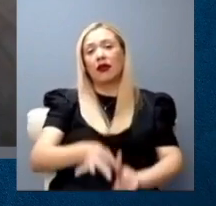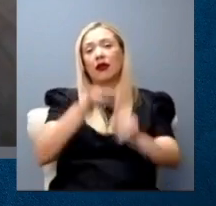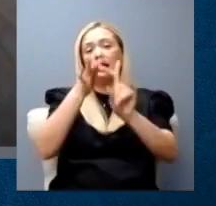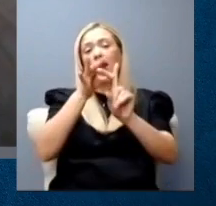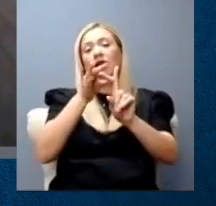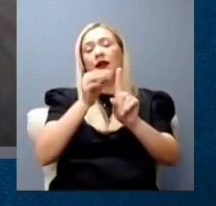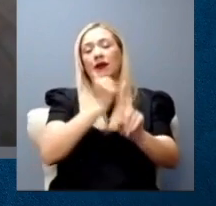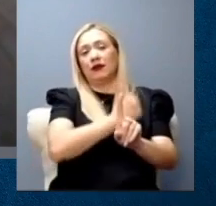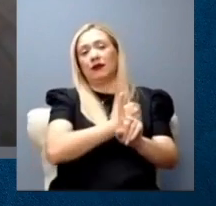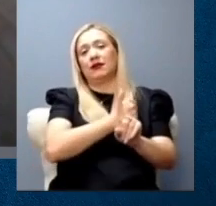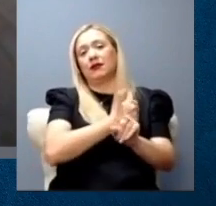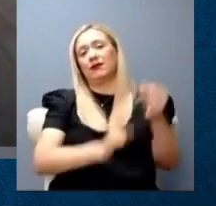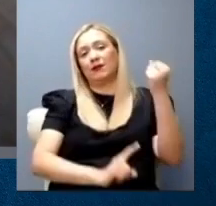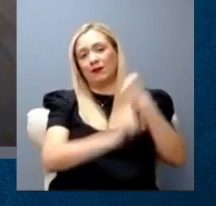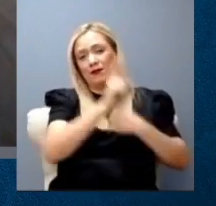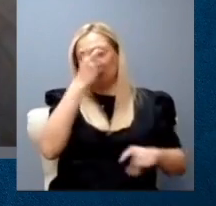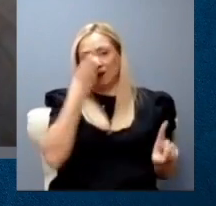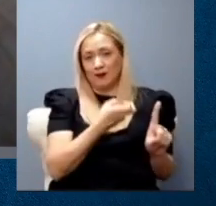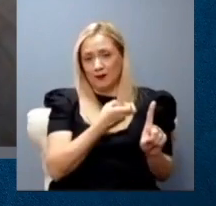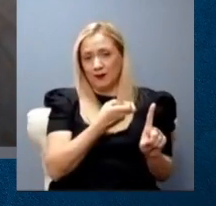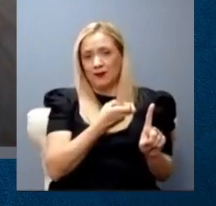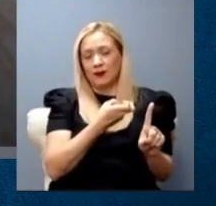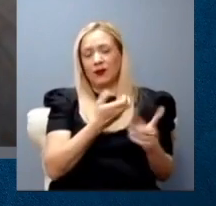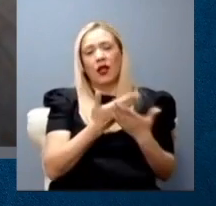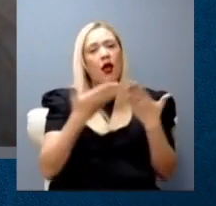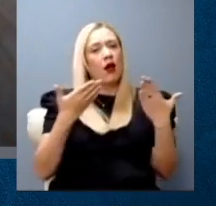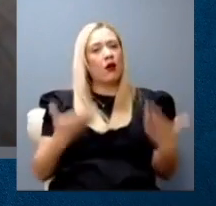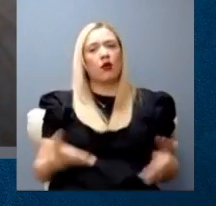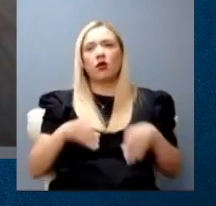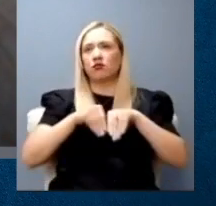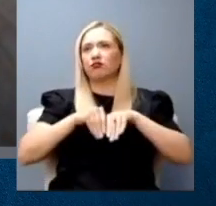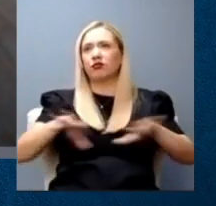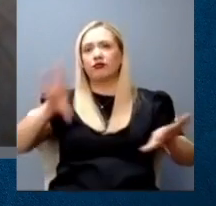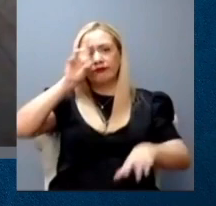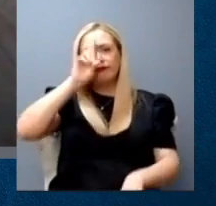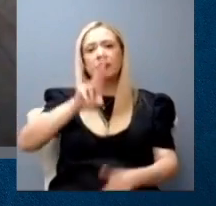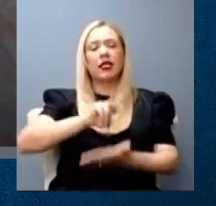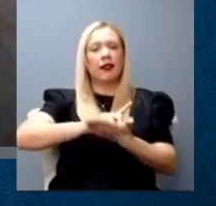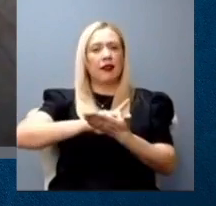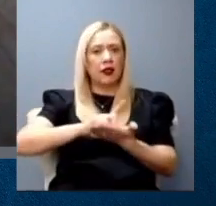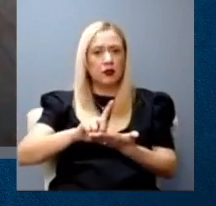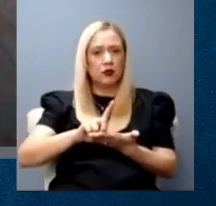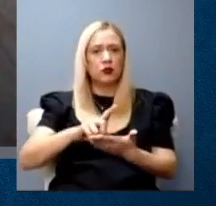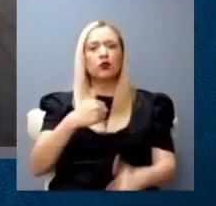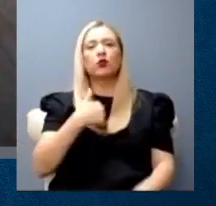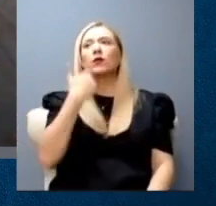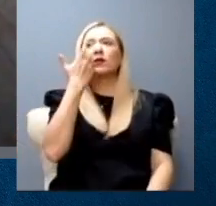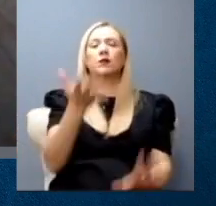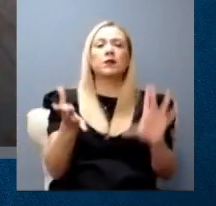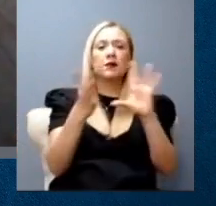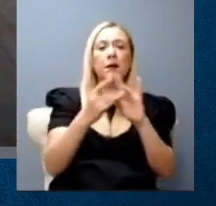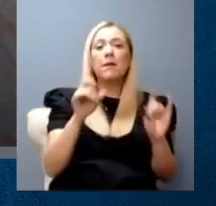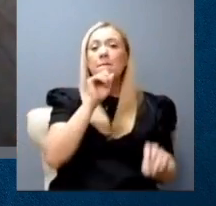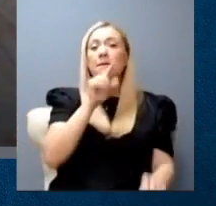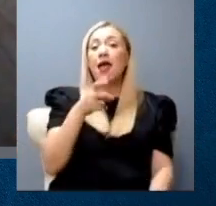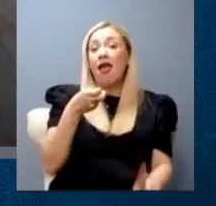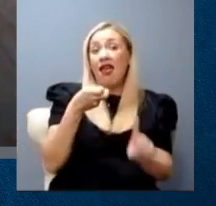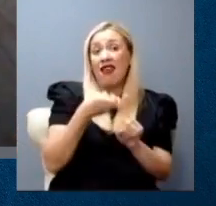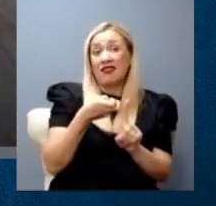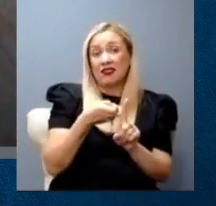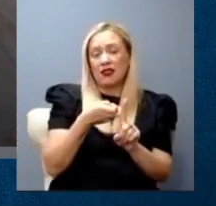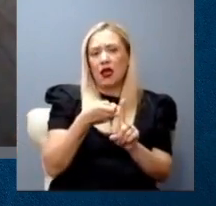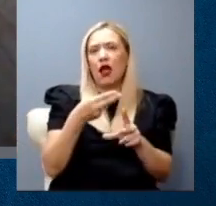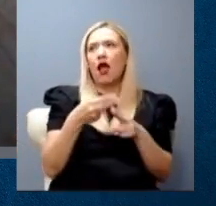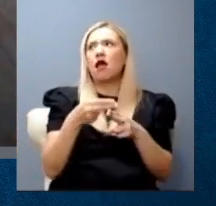vital ahora para los derechos, ¿no? Y me gustaría también señalar que esto